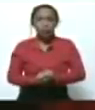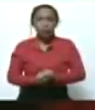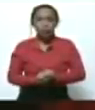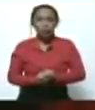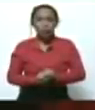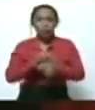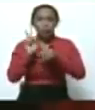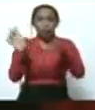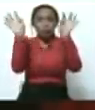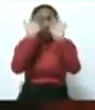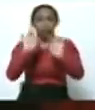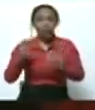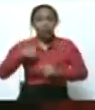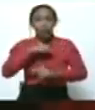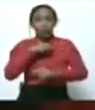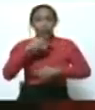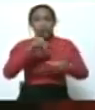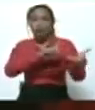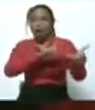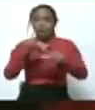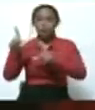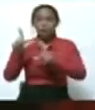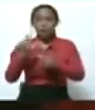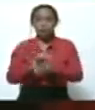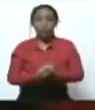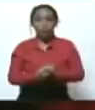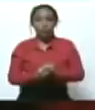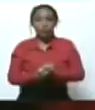esta manera, nosotros estamos listos.